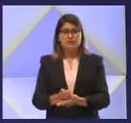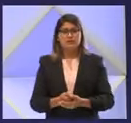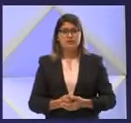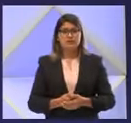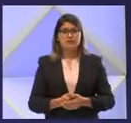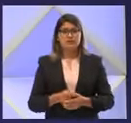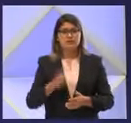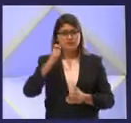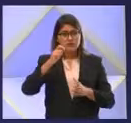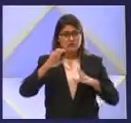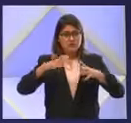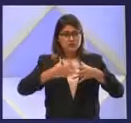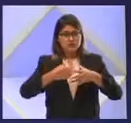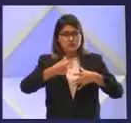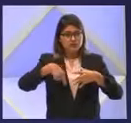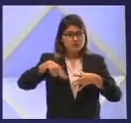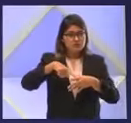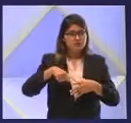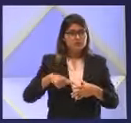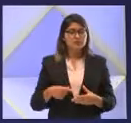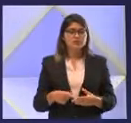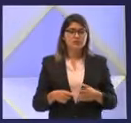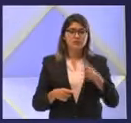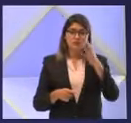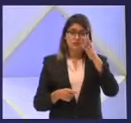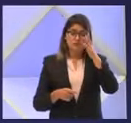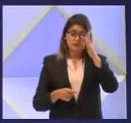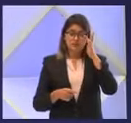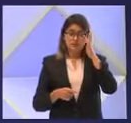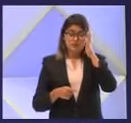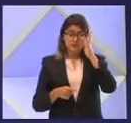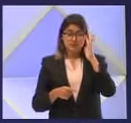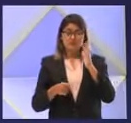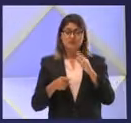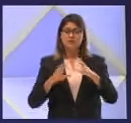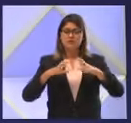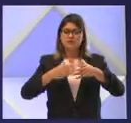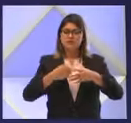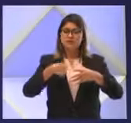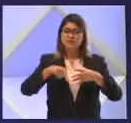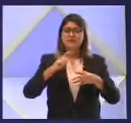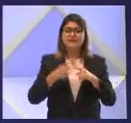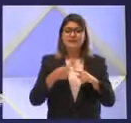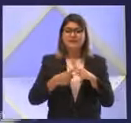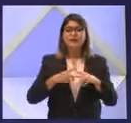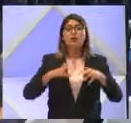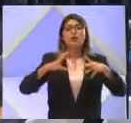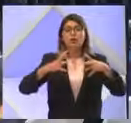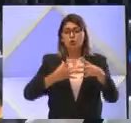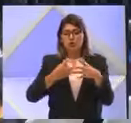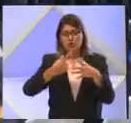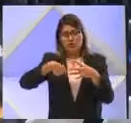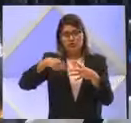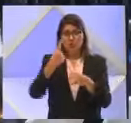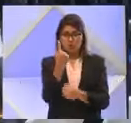creado diseñado y operado por una comunidad muchísimas gracias